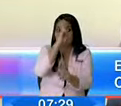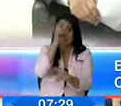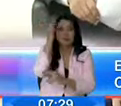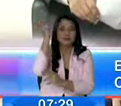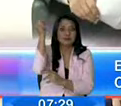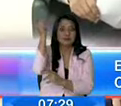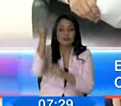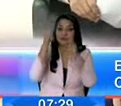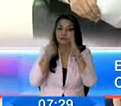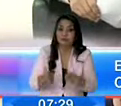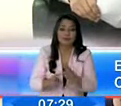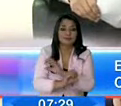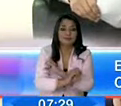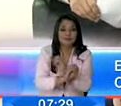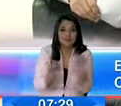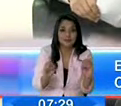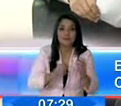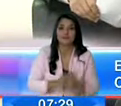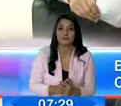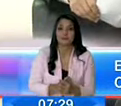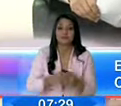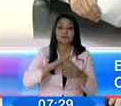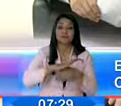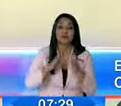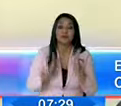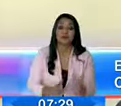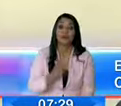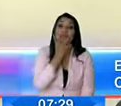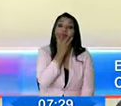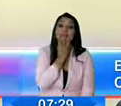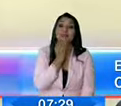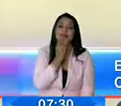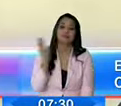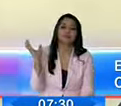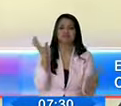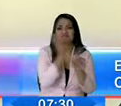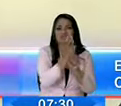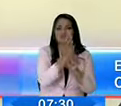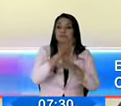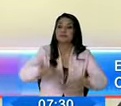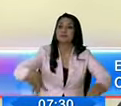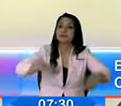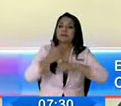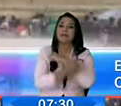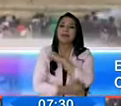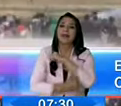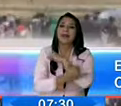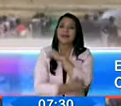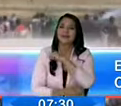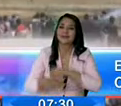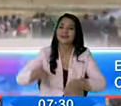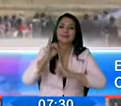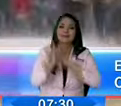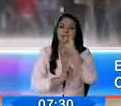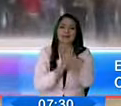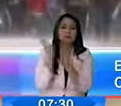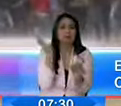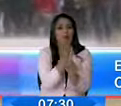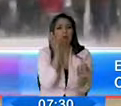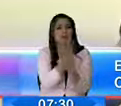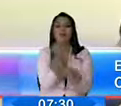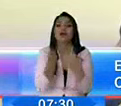humanos. El embajador israelí también cuestiona la actitud de la comunidad internacional. Resalta que lo único que hacen es